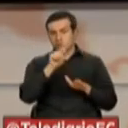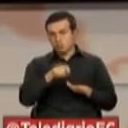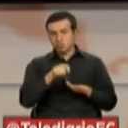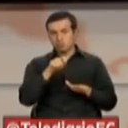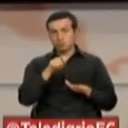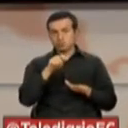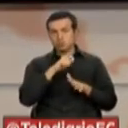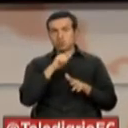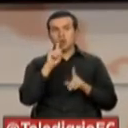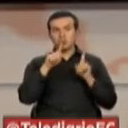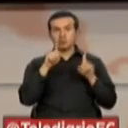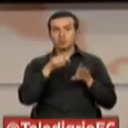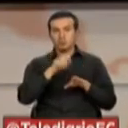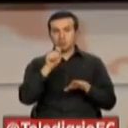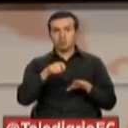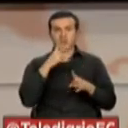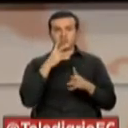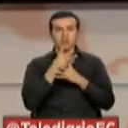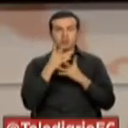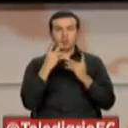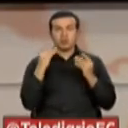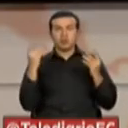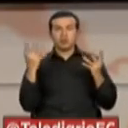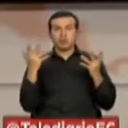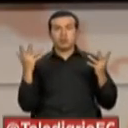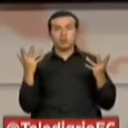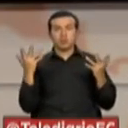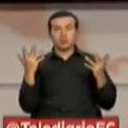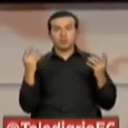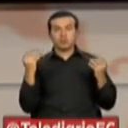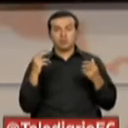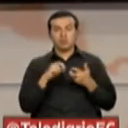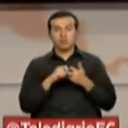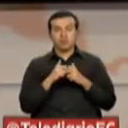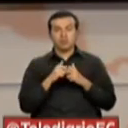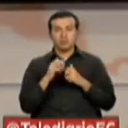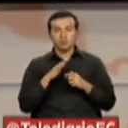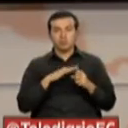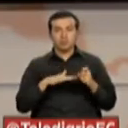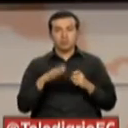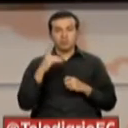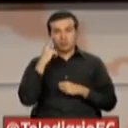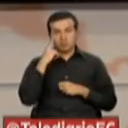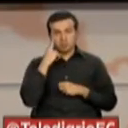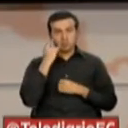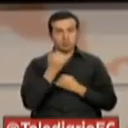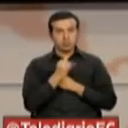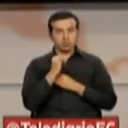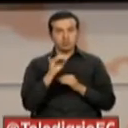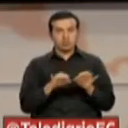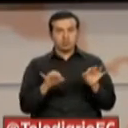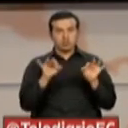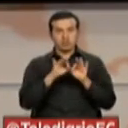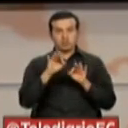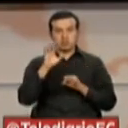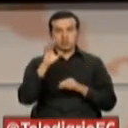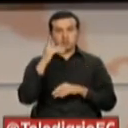los del derecho penal, hay un escándalo terrible sobre la falta de independencia, que vale la pena